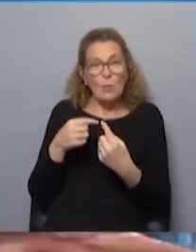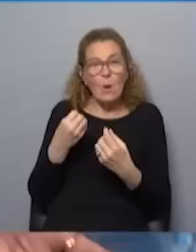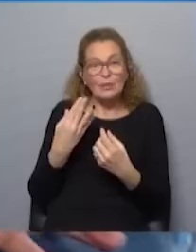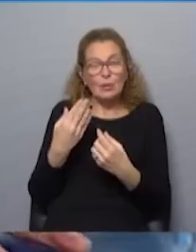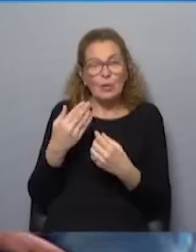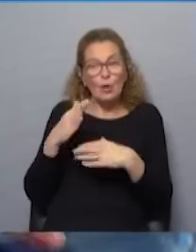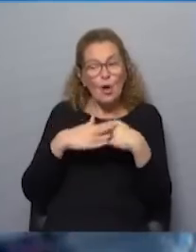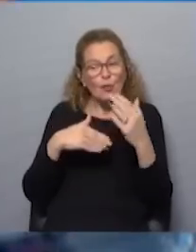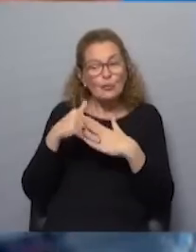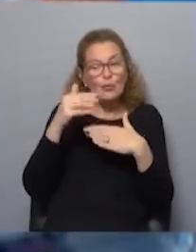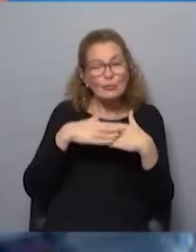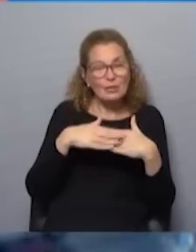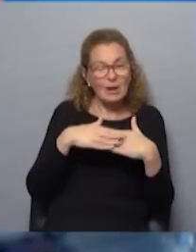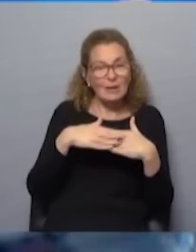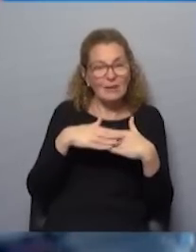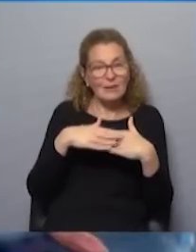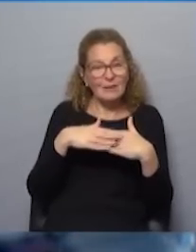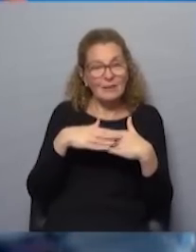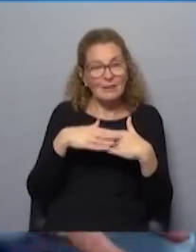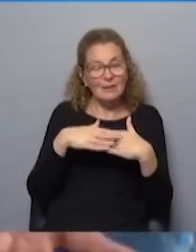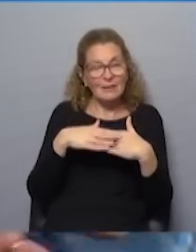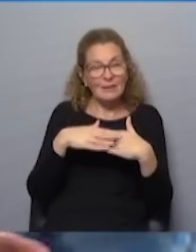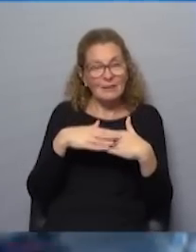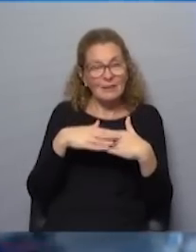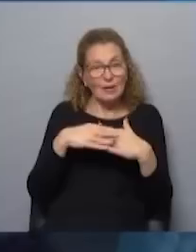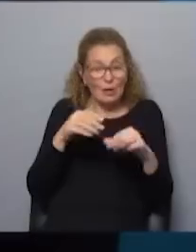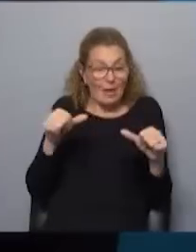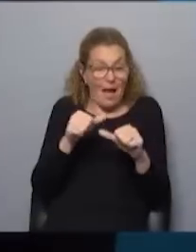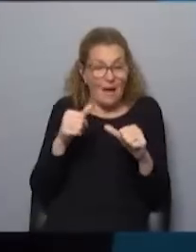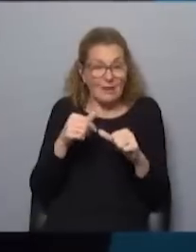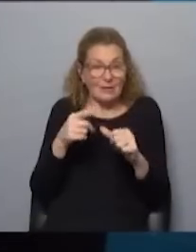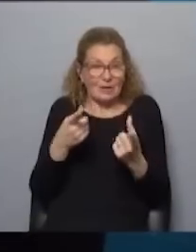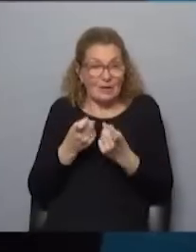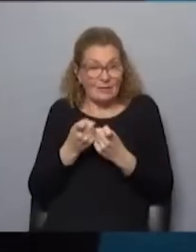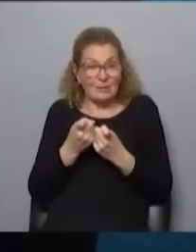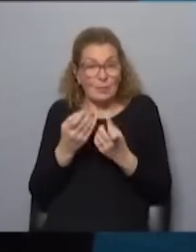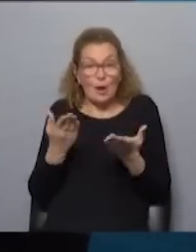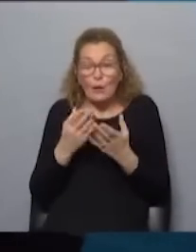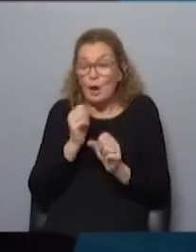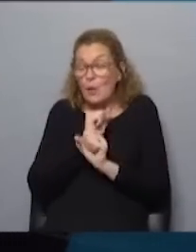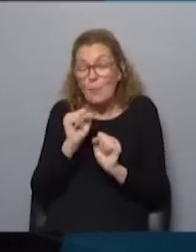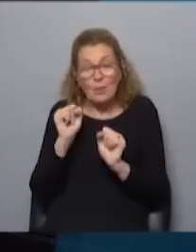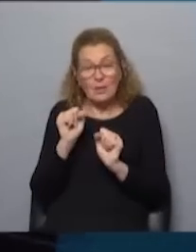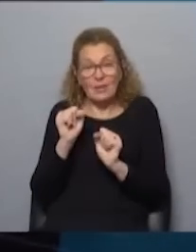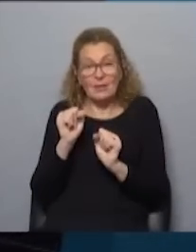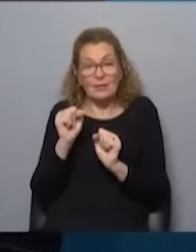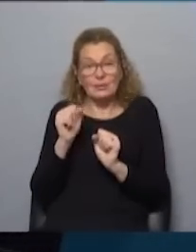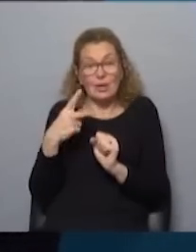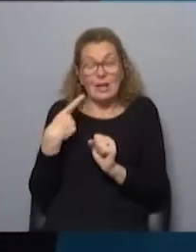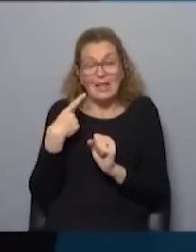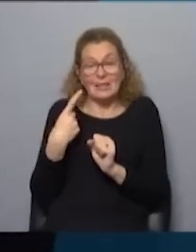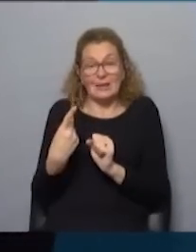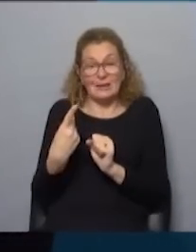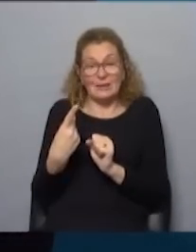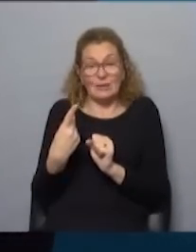construya lo que tiene que construir por ahora no puede entonces el director